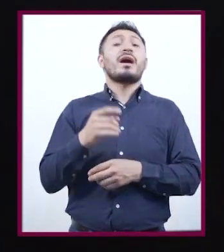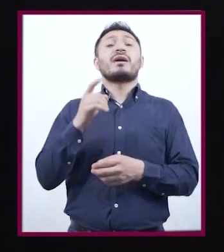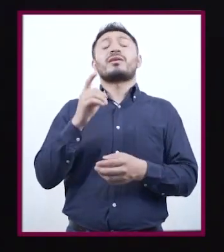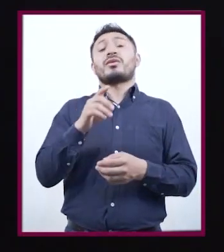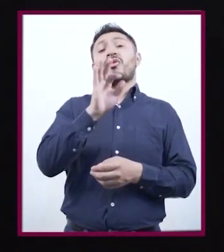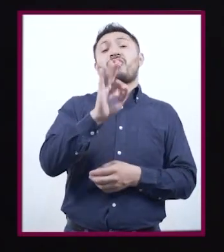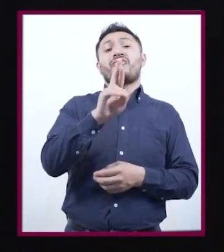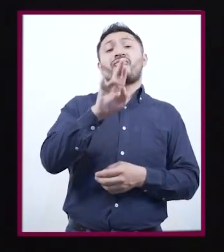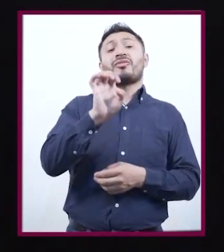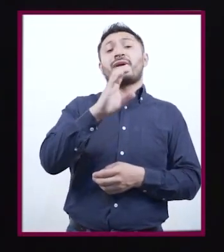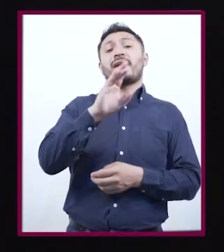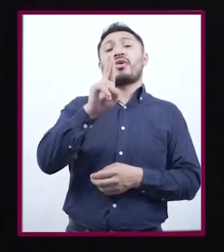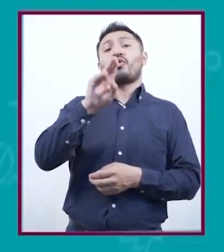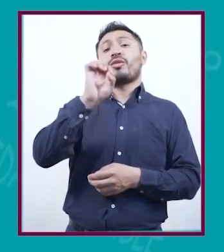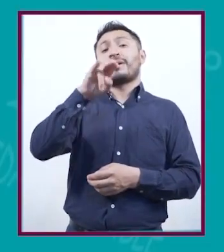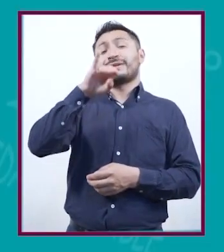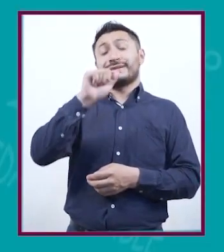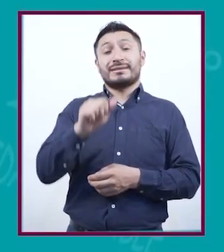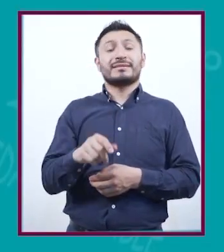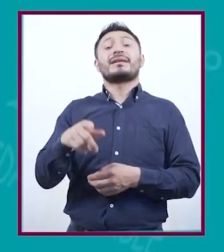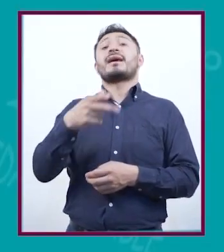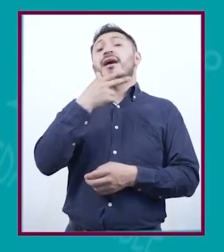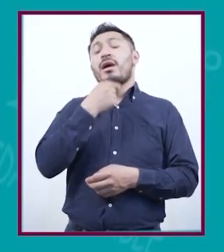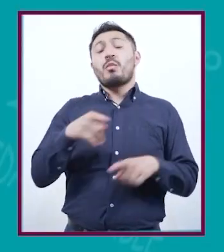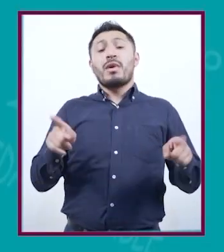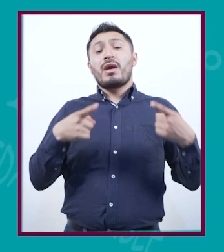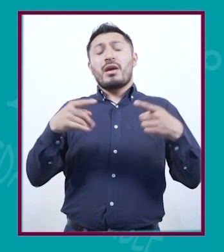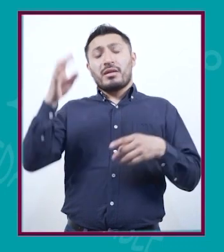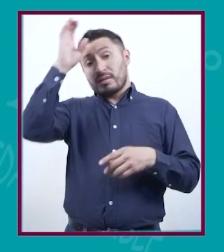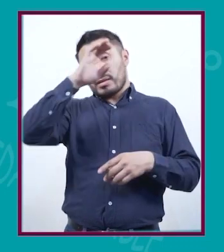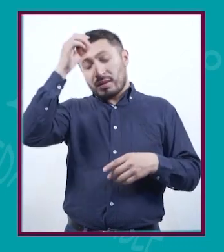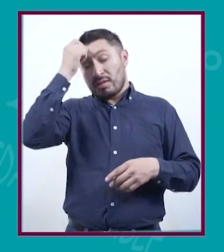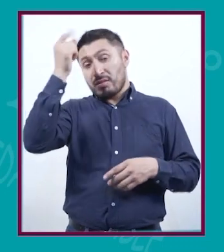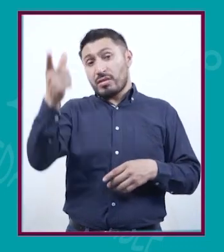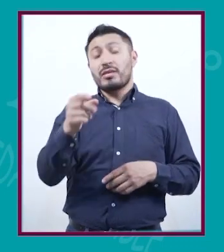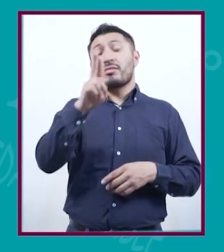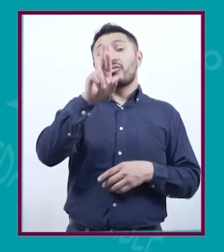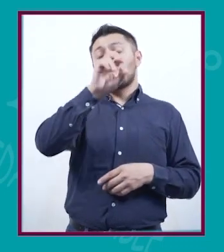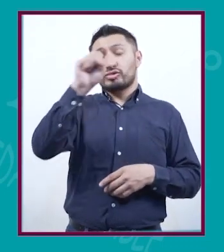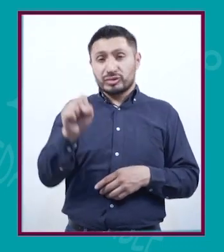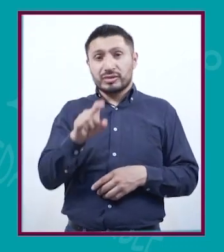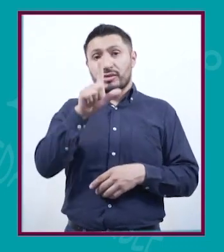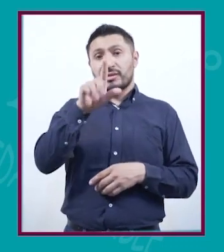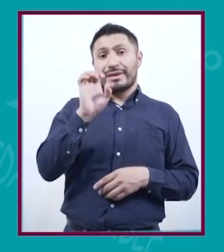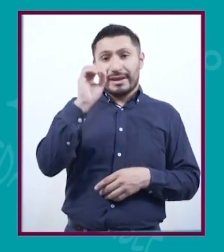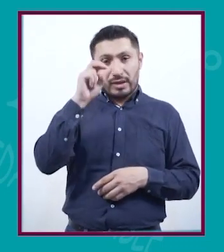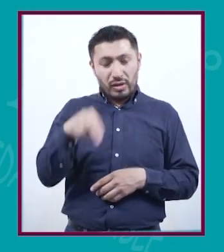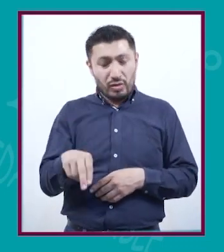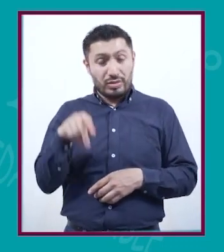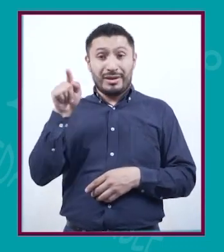a decir qué es y quién lo hizo. El músico, científico e inventor soviético León Theremin desarrolló